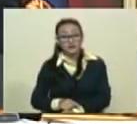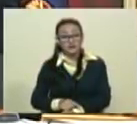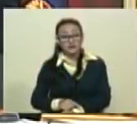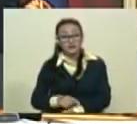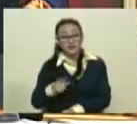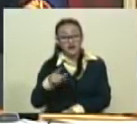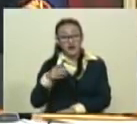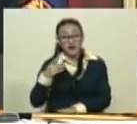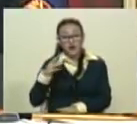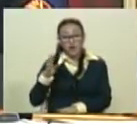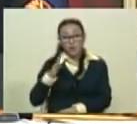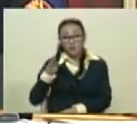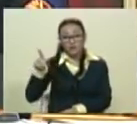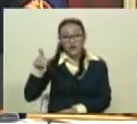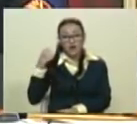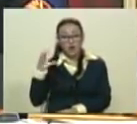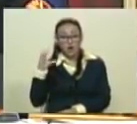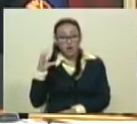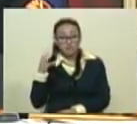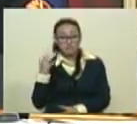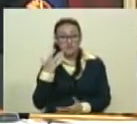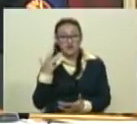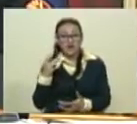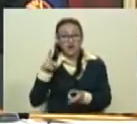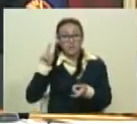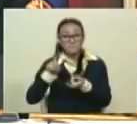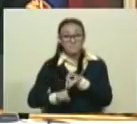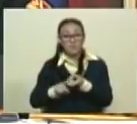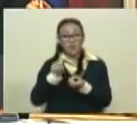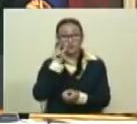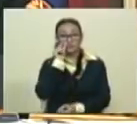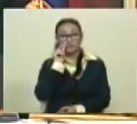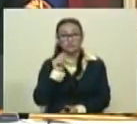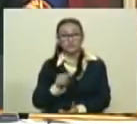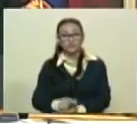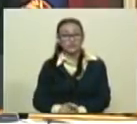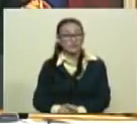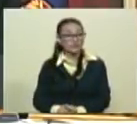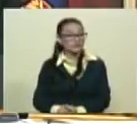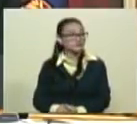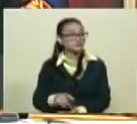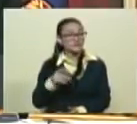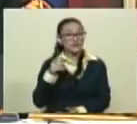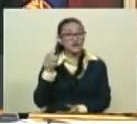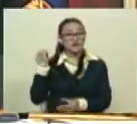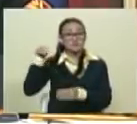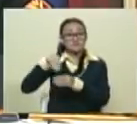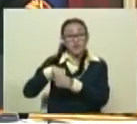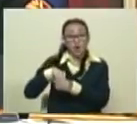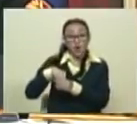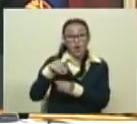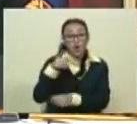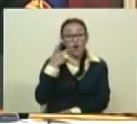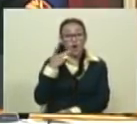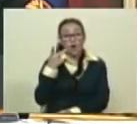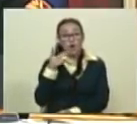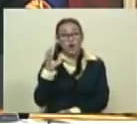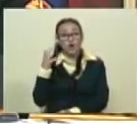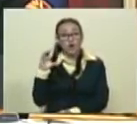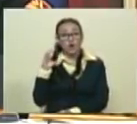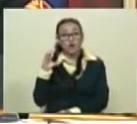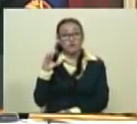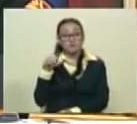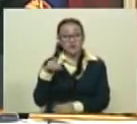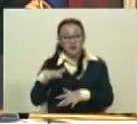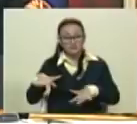de Colombia no dicen que el esposo, quien recibió asilo político en Colombia, es parte de una red